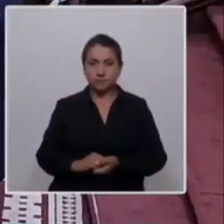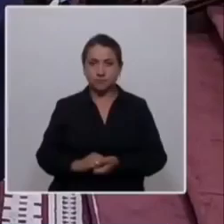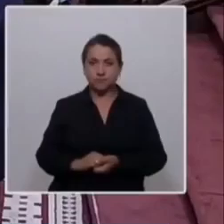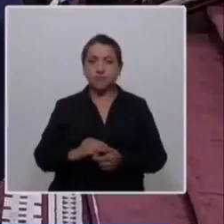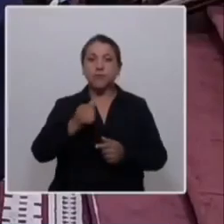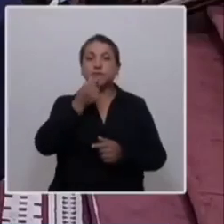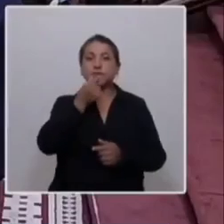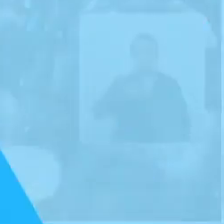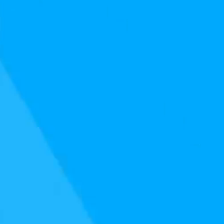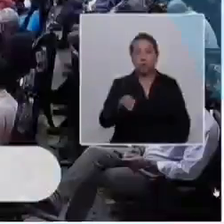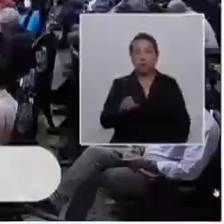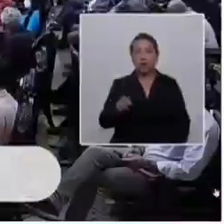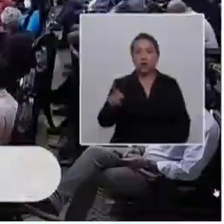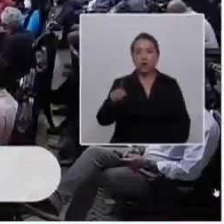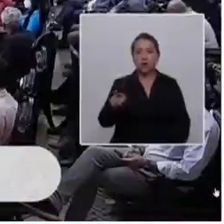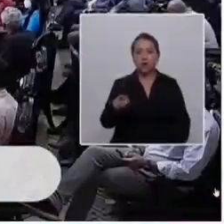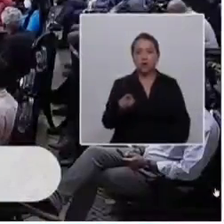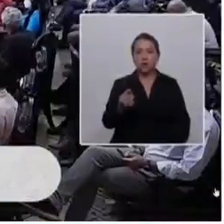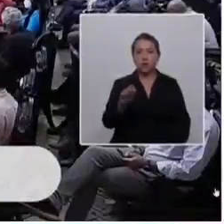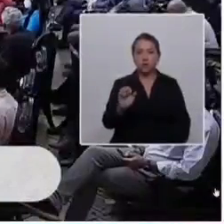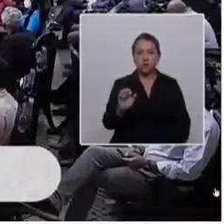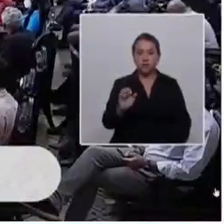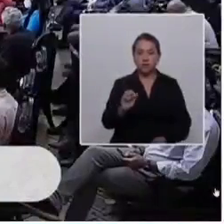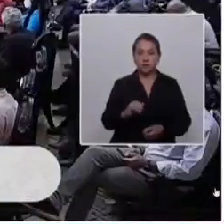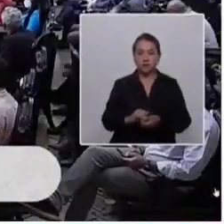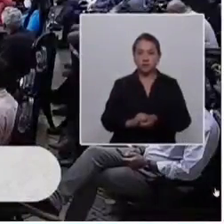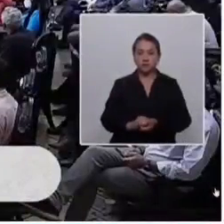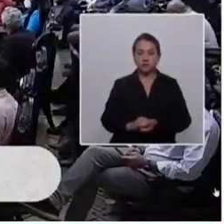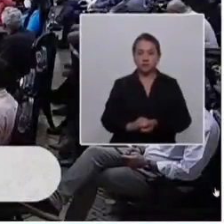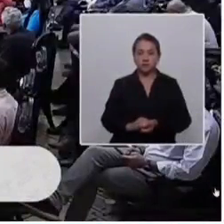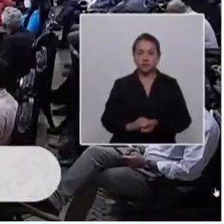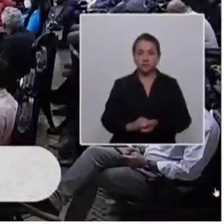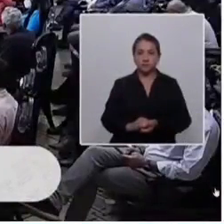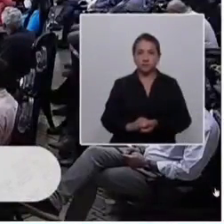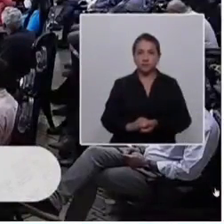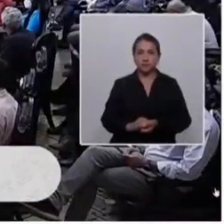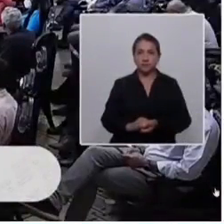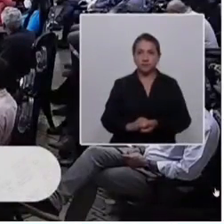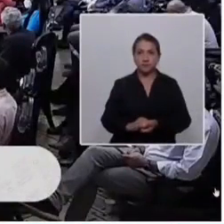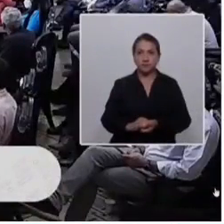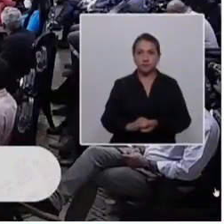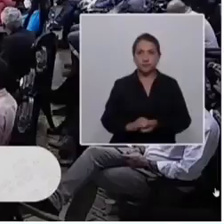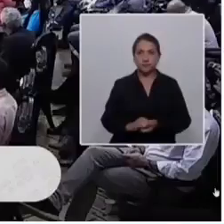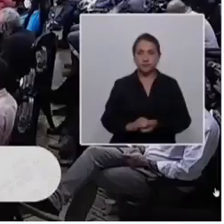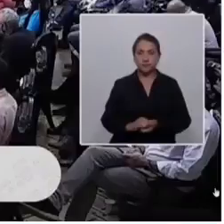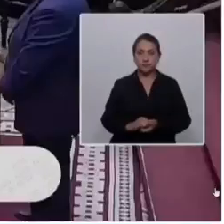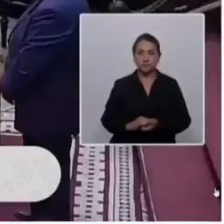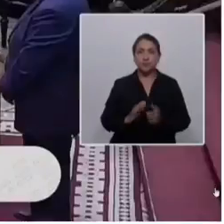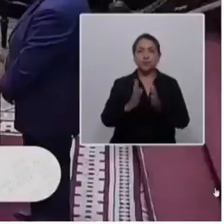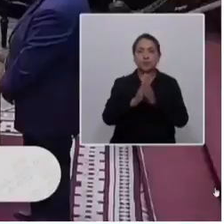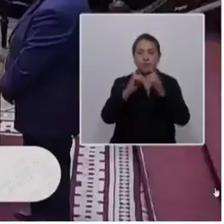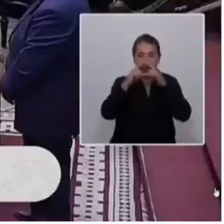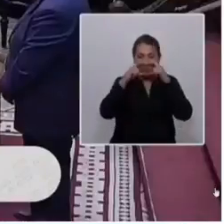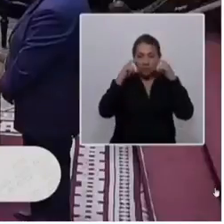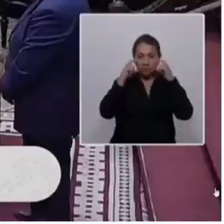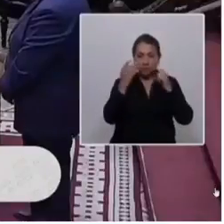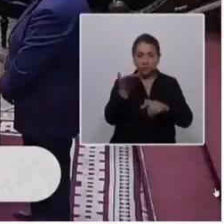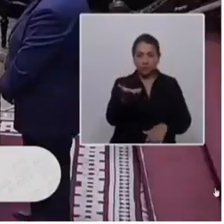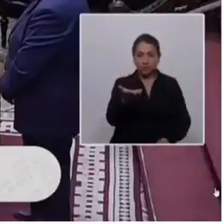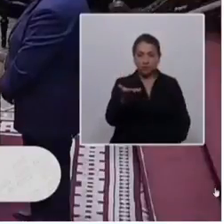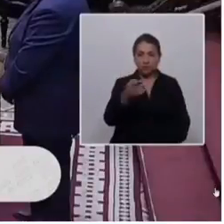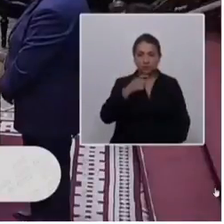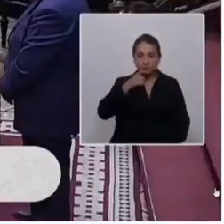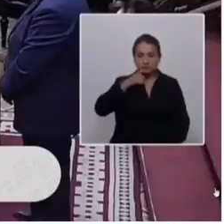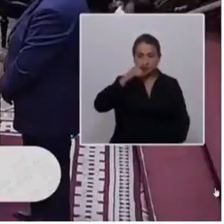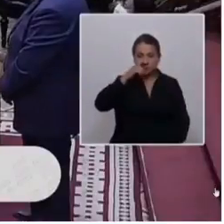asesores, sino que también a todos los trabajadores de la prensa que han estado apostados durante estos días en ese lugar. Ayer, la convencional